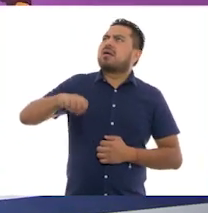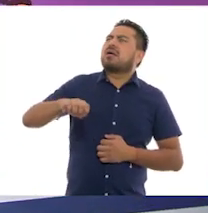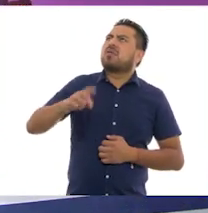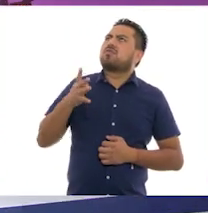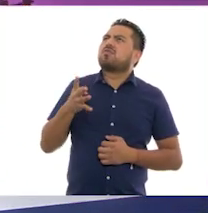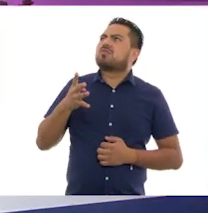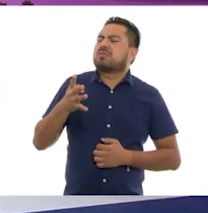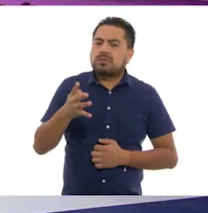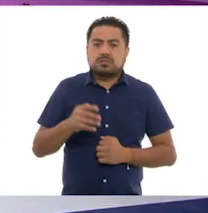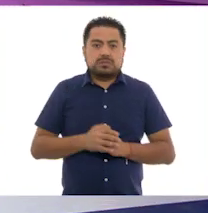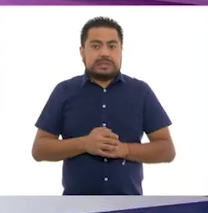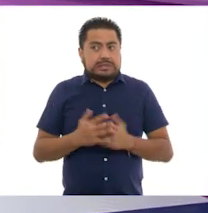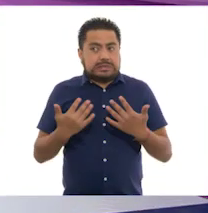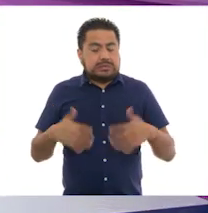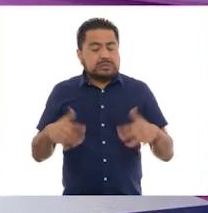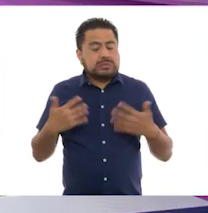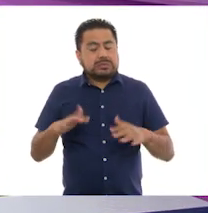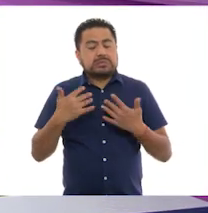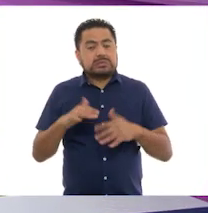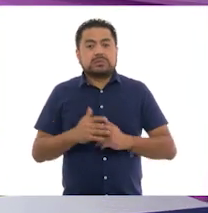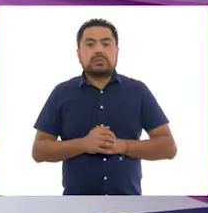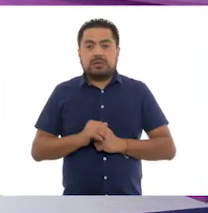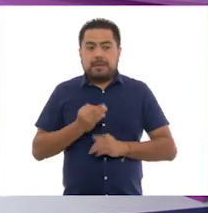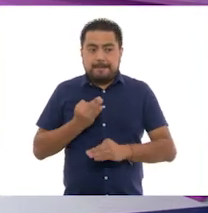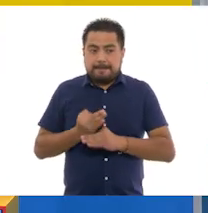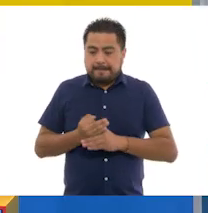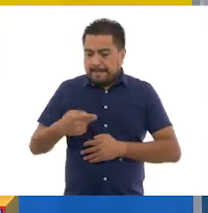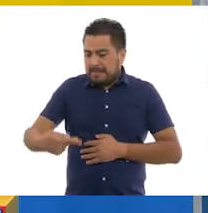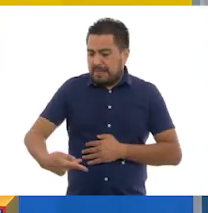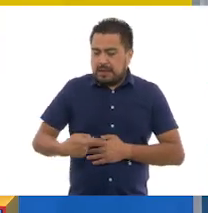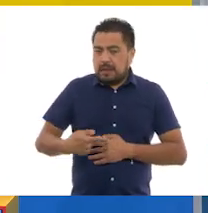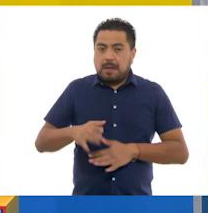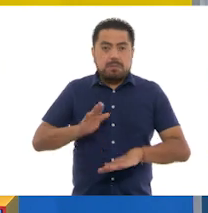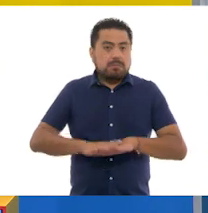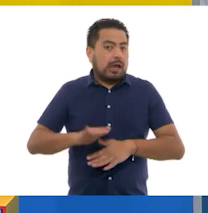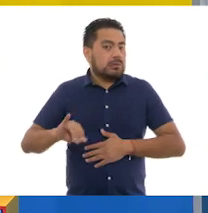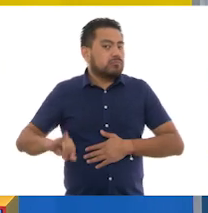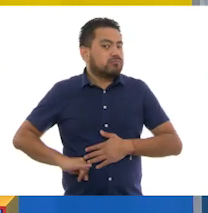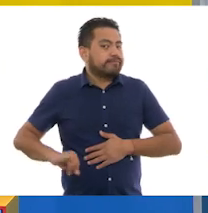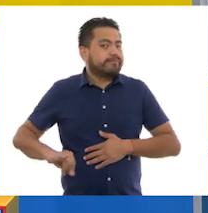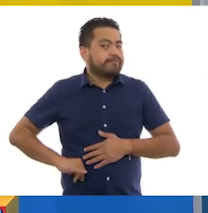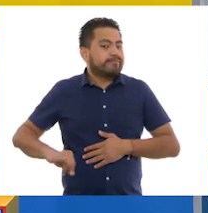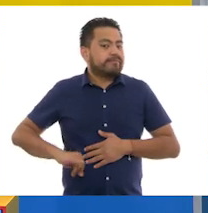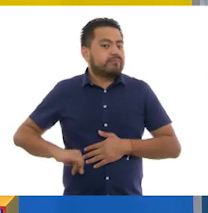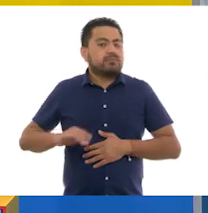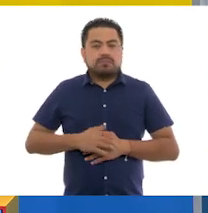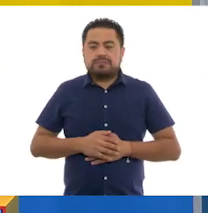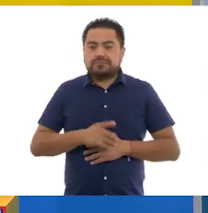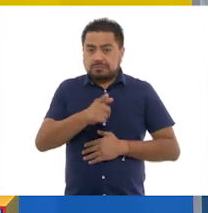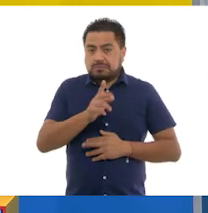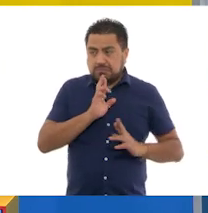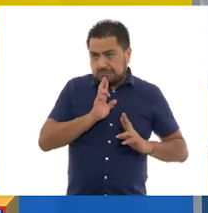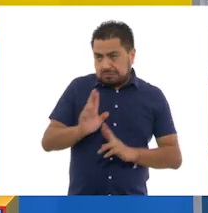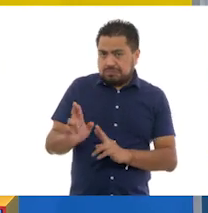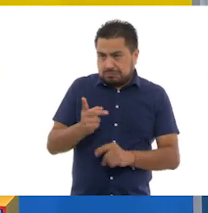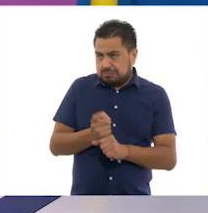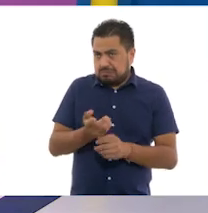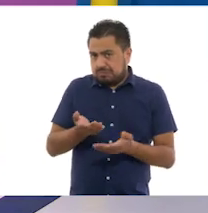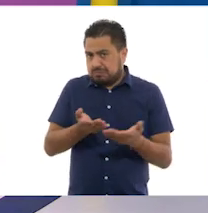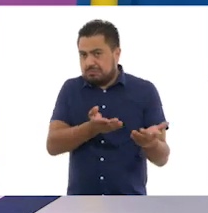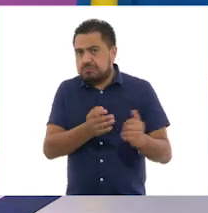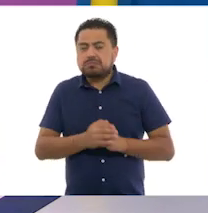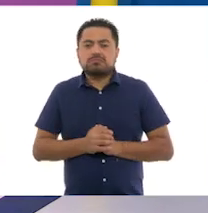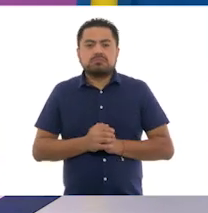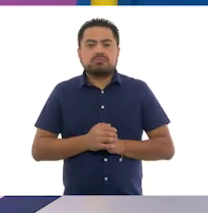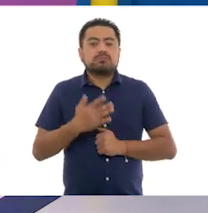Uy. ¡Qué bárbaro, Raulito! ¡Qué pregunta tan interesante! ¿Quieres responder tú primero, Juan Carlos?